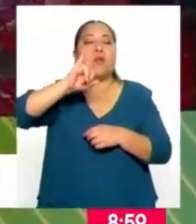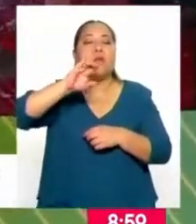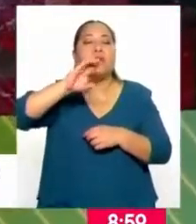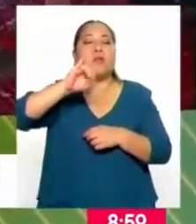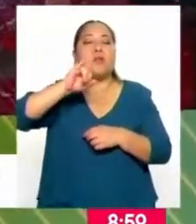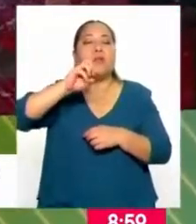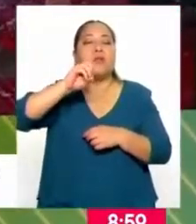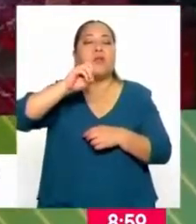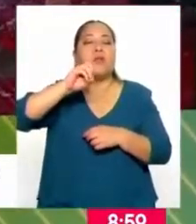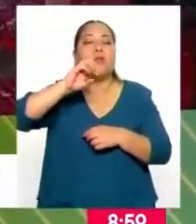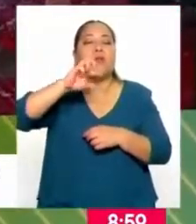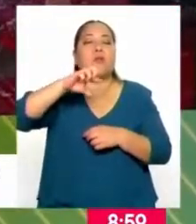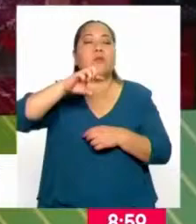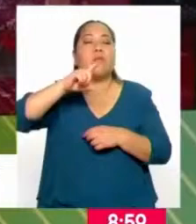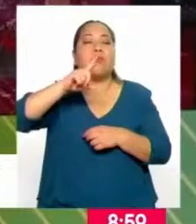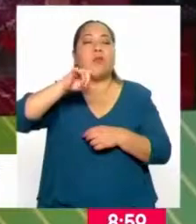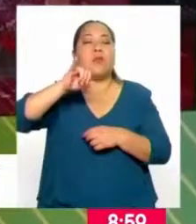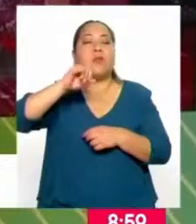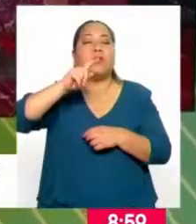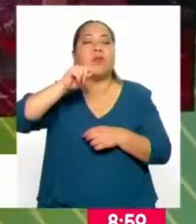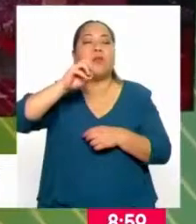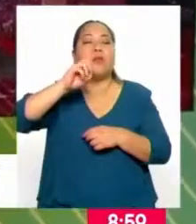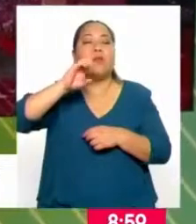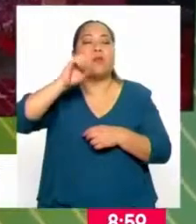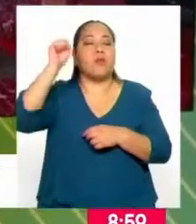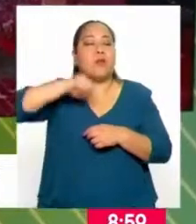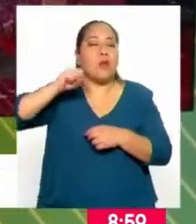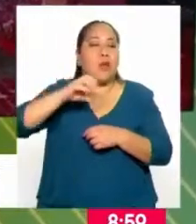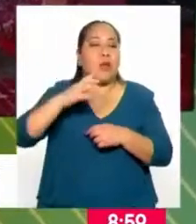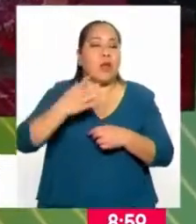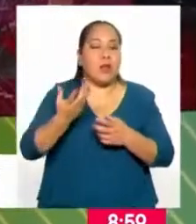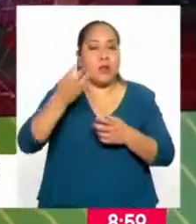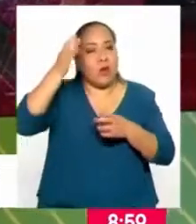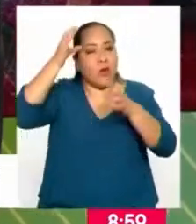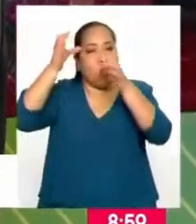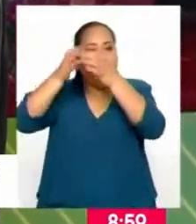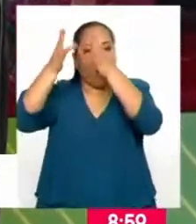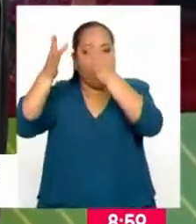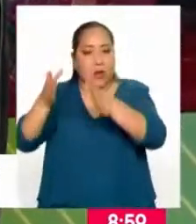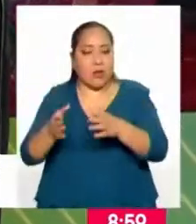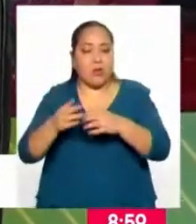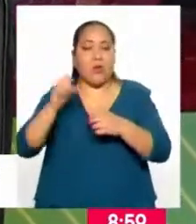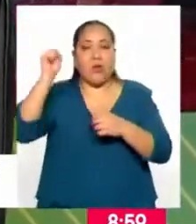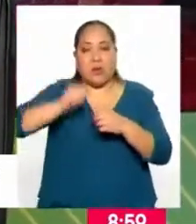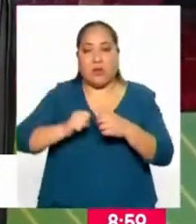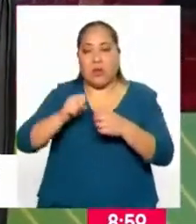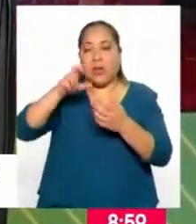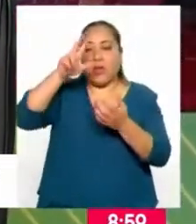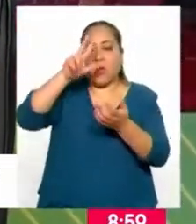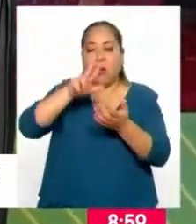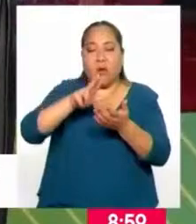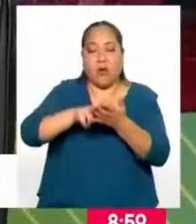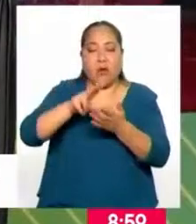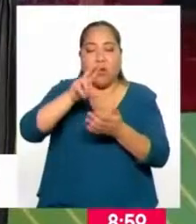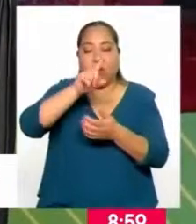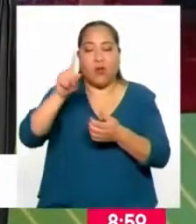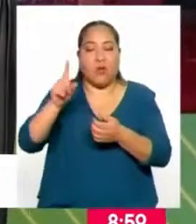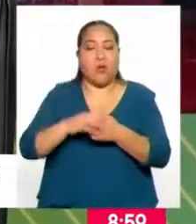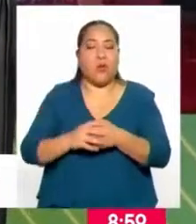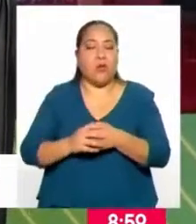indicios razonables en su contra, el Congreso autorizará o no. Pero en el caso del presidente no hay antejuicio,